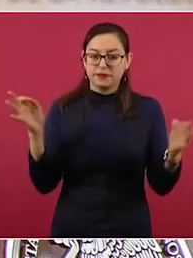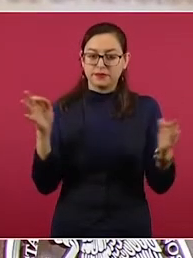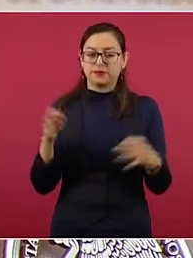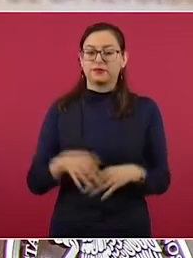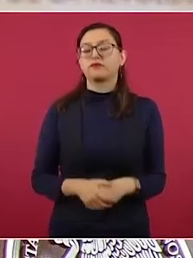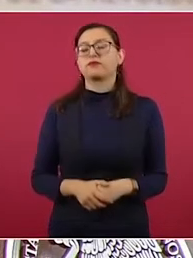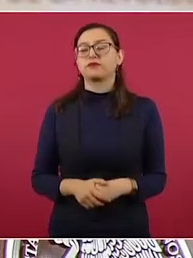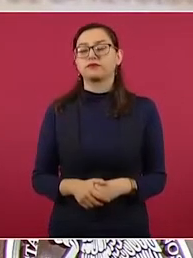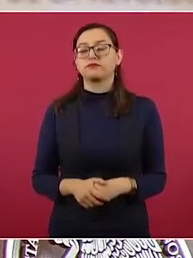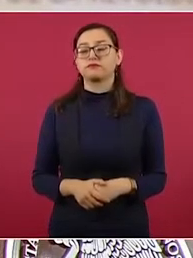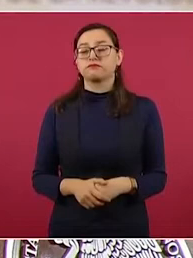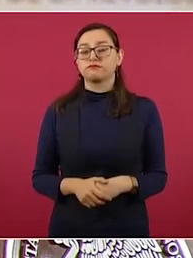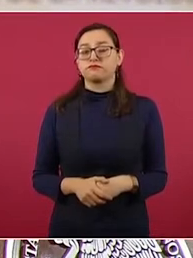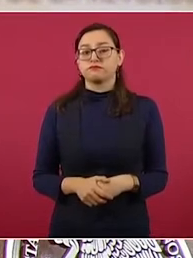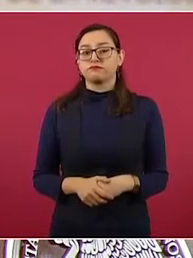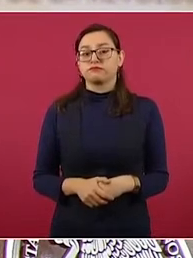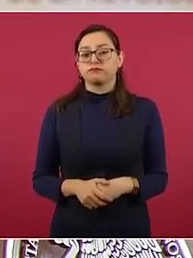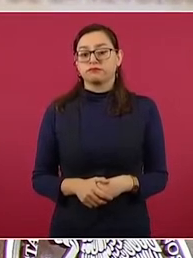14